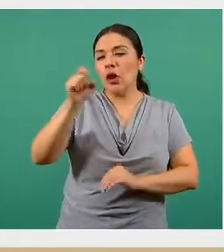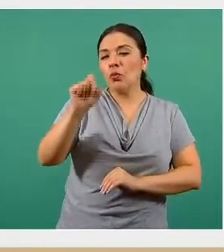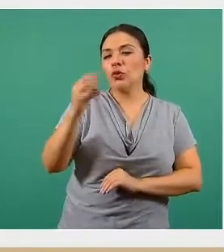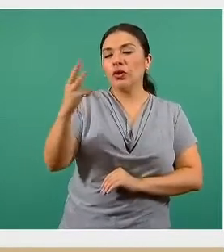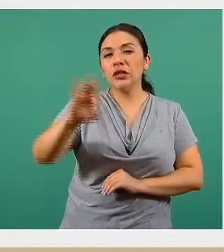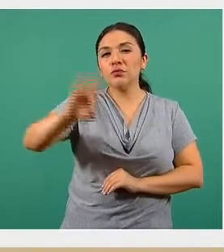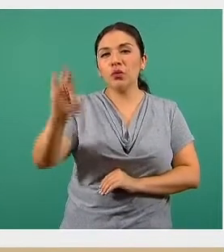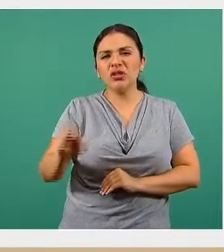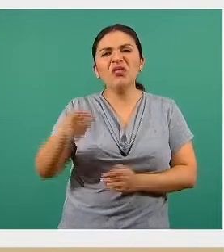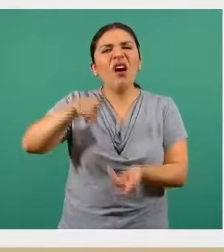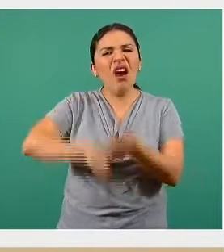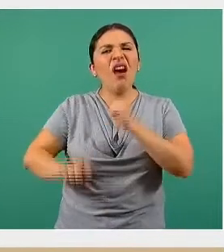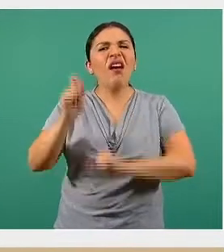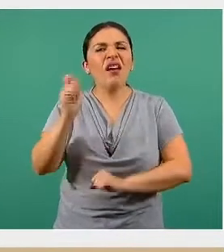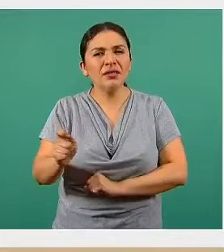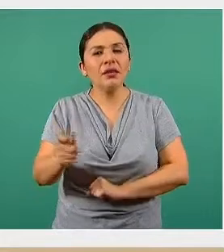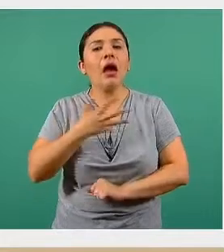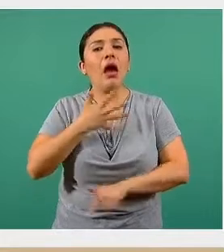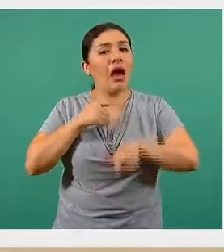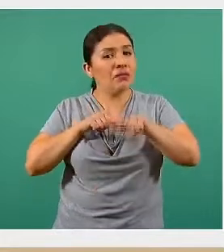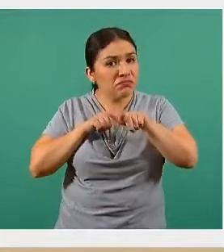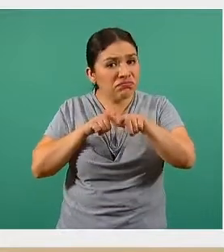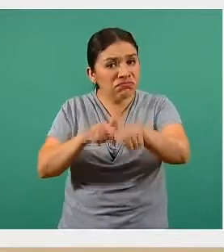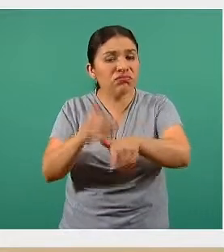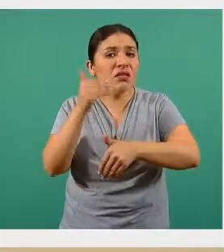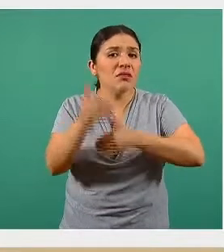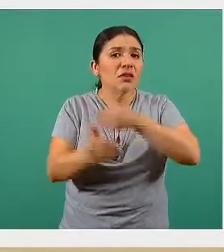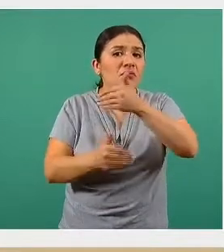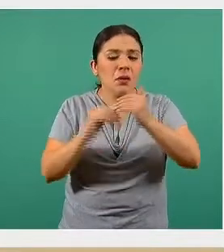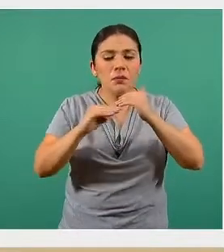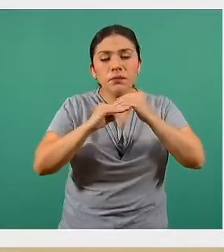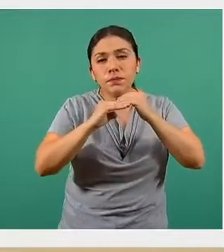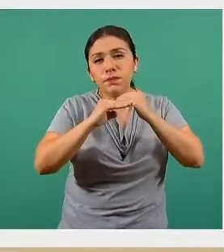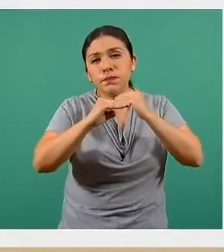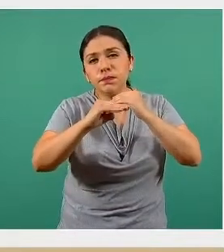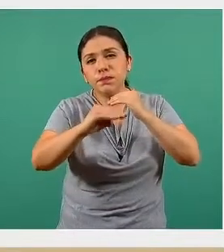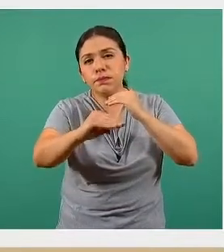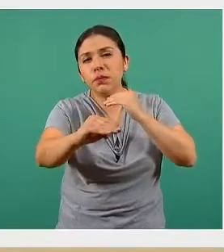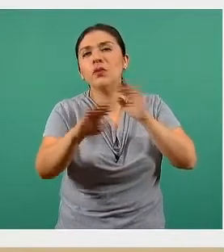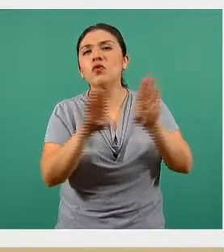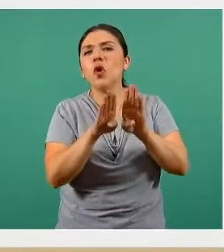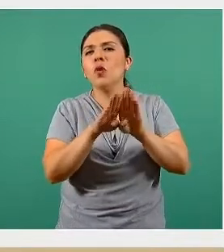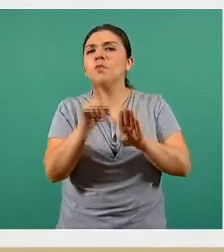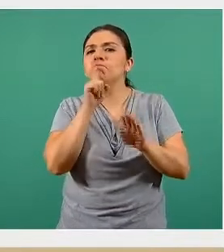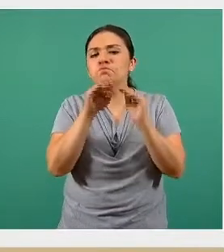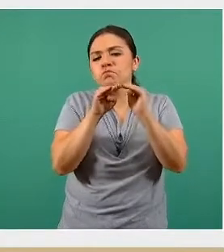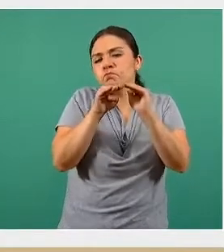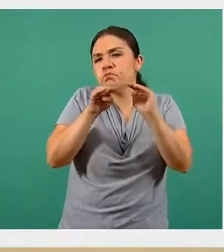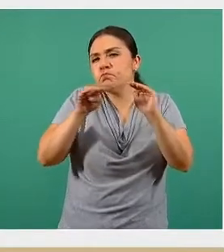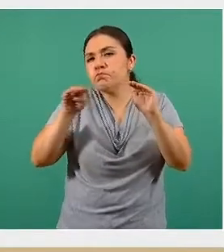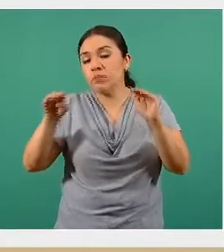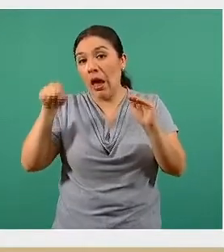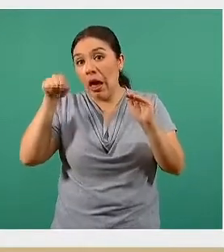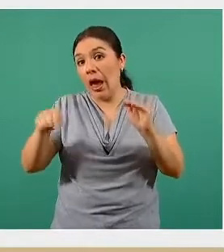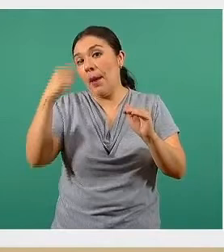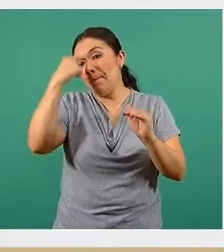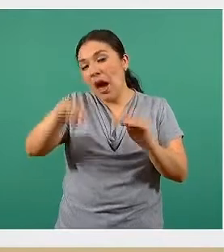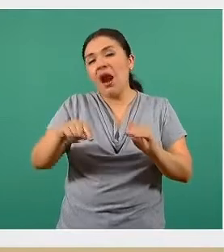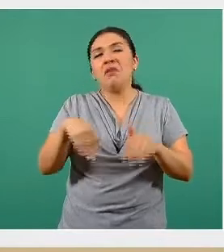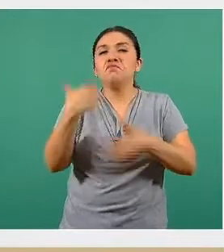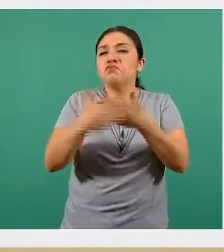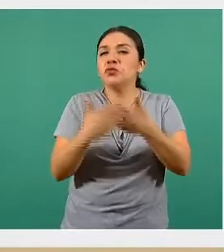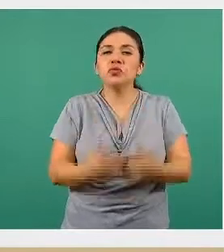0.3%. Esto lo que significa es que va a continuar una línea horizontal para